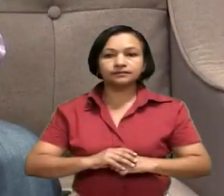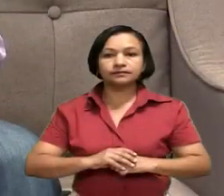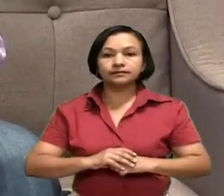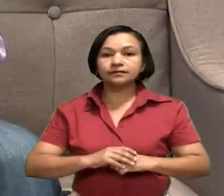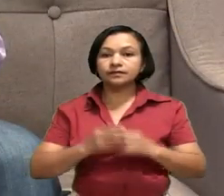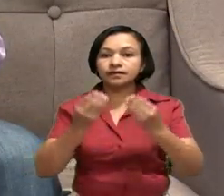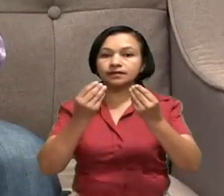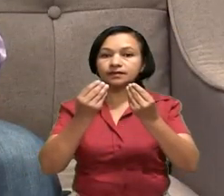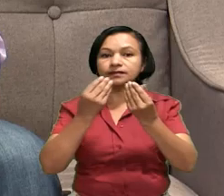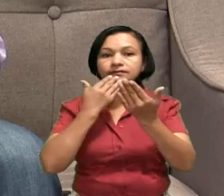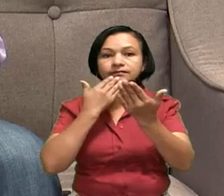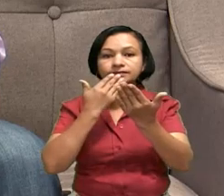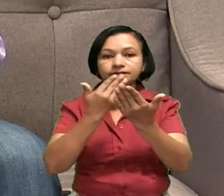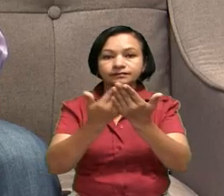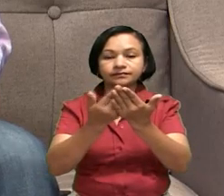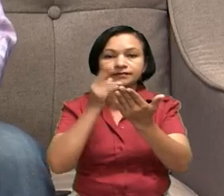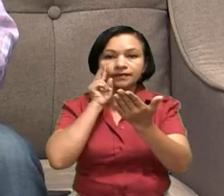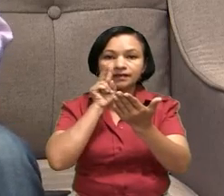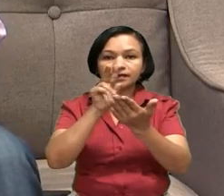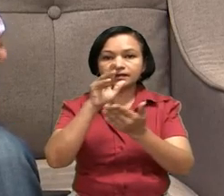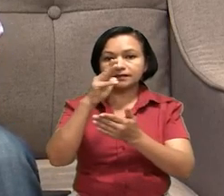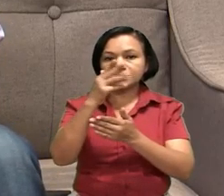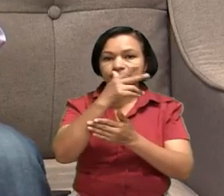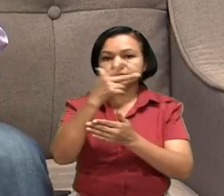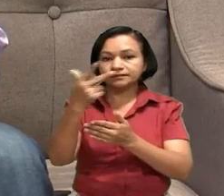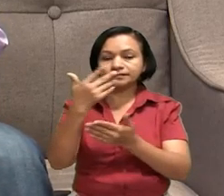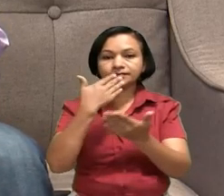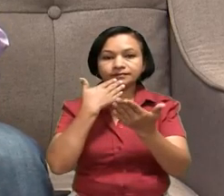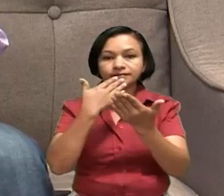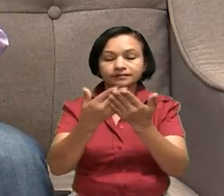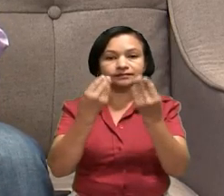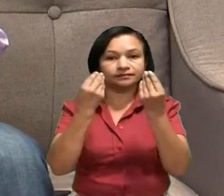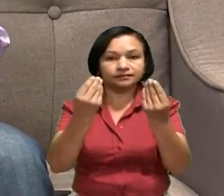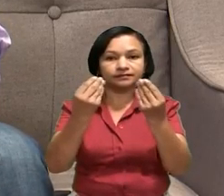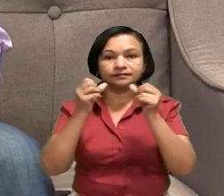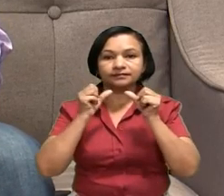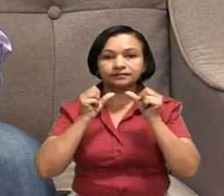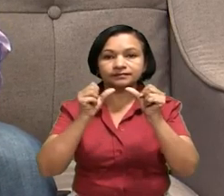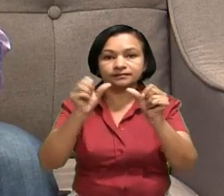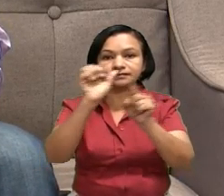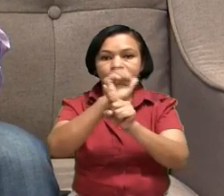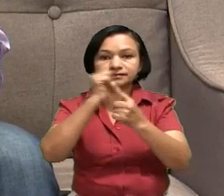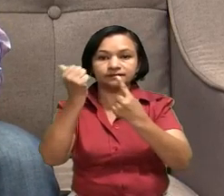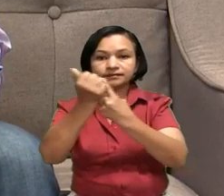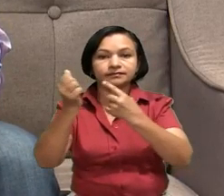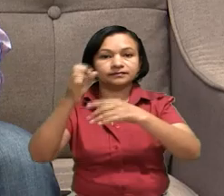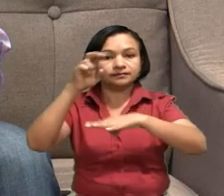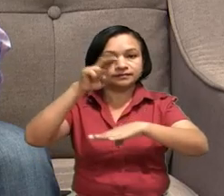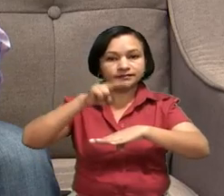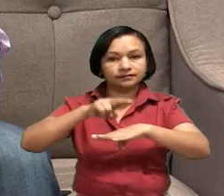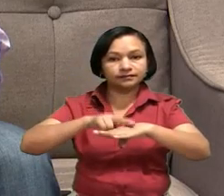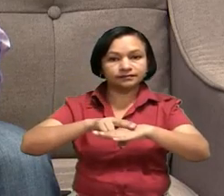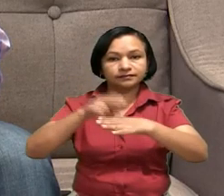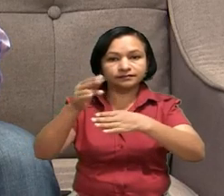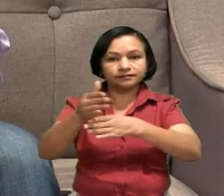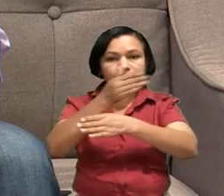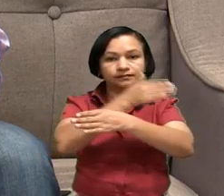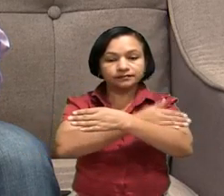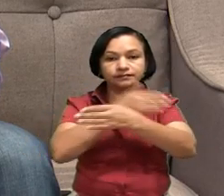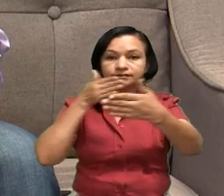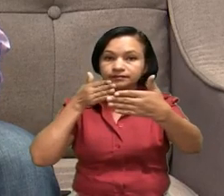muchas gracias porque tienen sintonía del canal parlamentario muchas gracias porque tiene acompañándonos en su programa desde el parlamento cuando moisés antes de irnos a la pausa